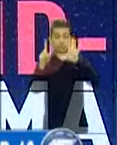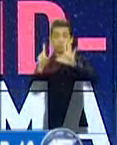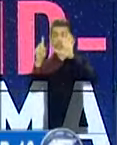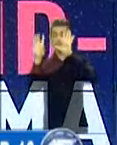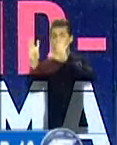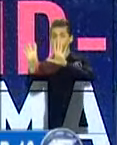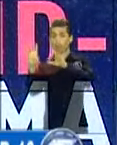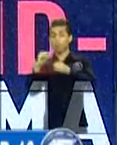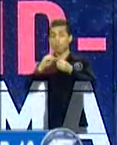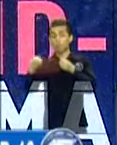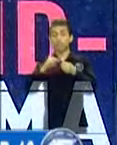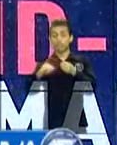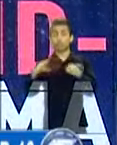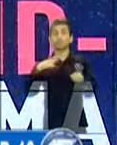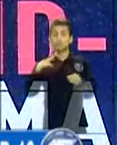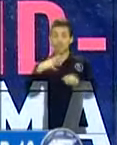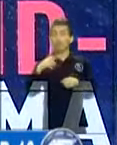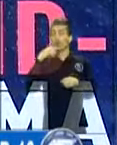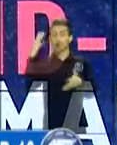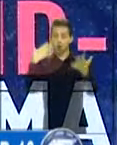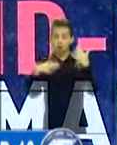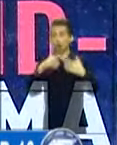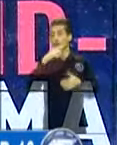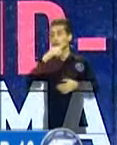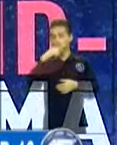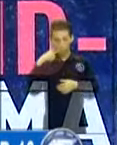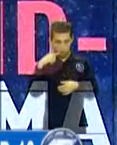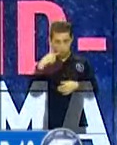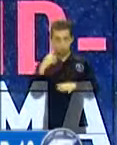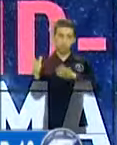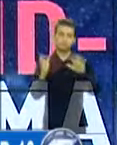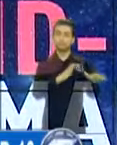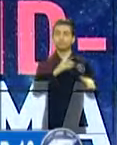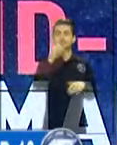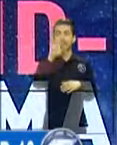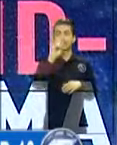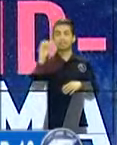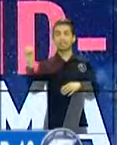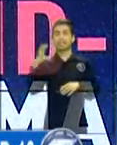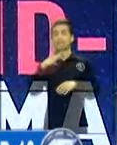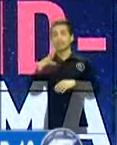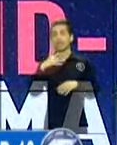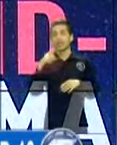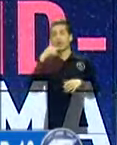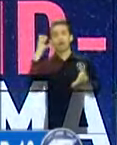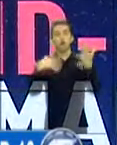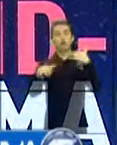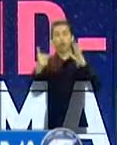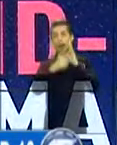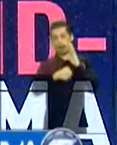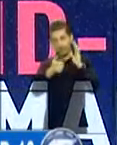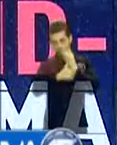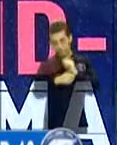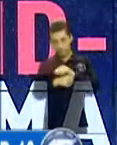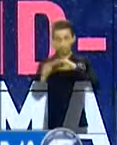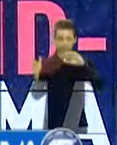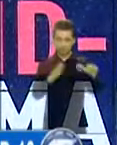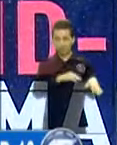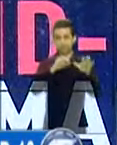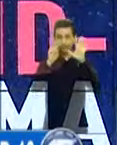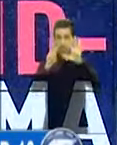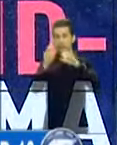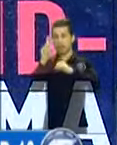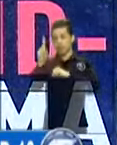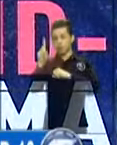100 están en anaranjado y 71 están en color amarillo. si bien es cierto, ha habido una variante y